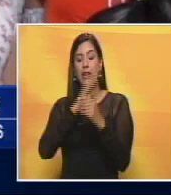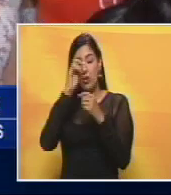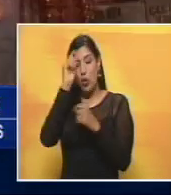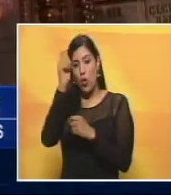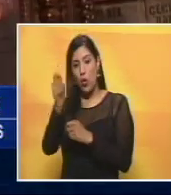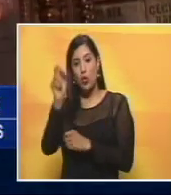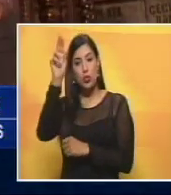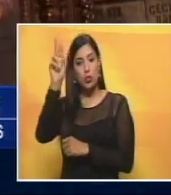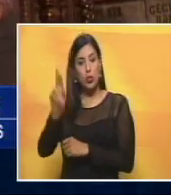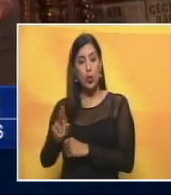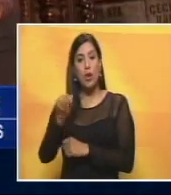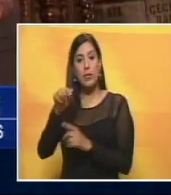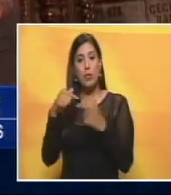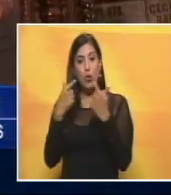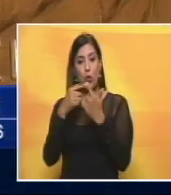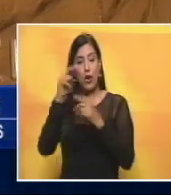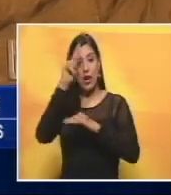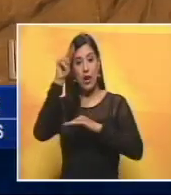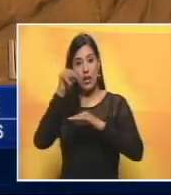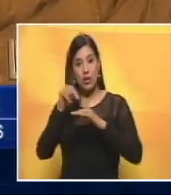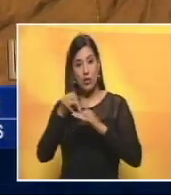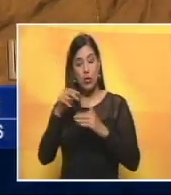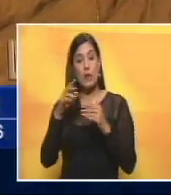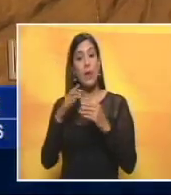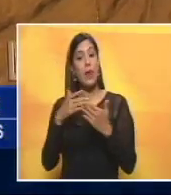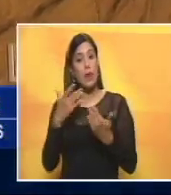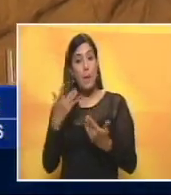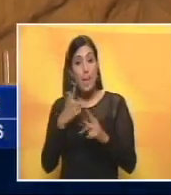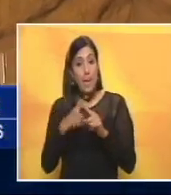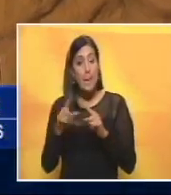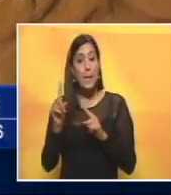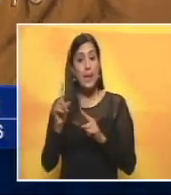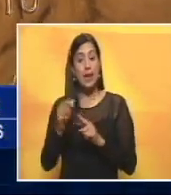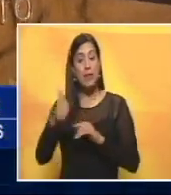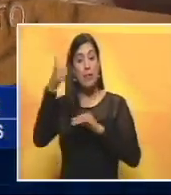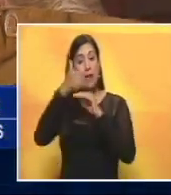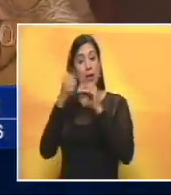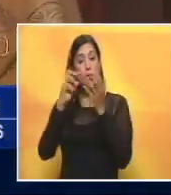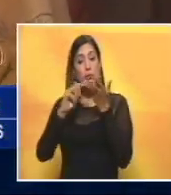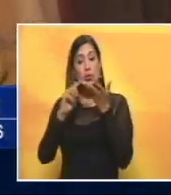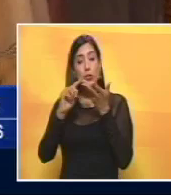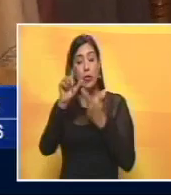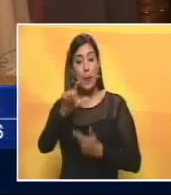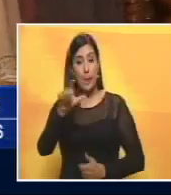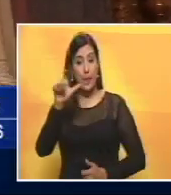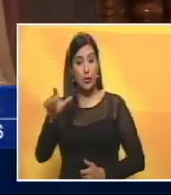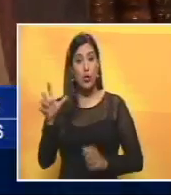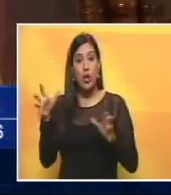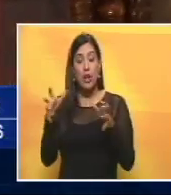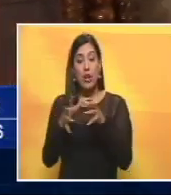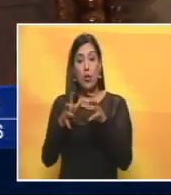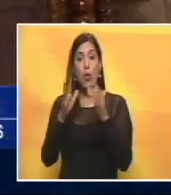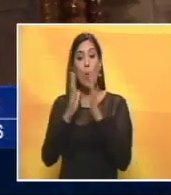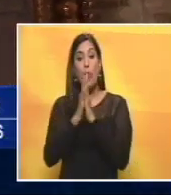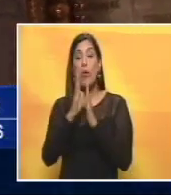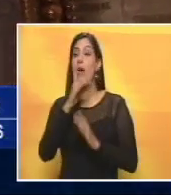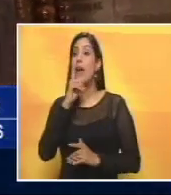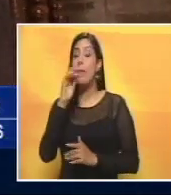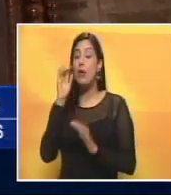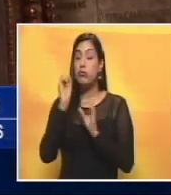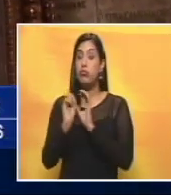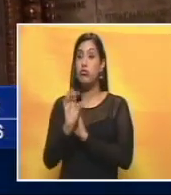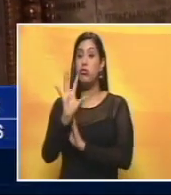venera diariamente en el Santuario Nacional en Guanare. Sin embargo, el mayor número de peregrinos se reúne en el templo cuando se celebra